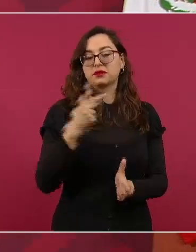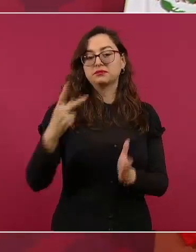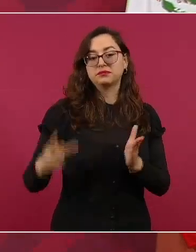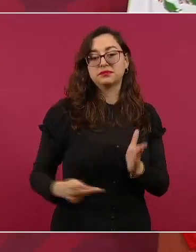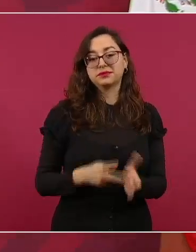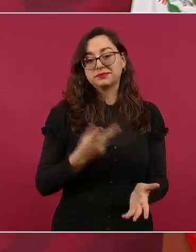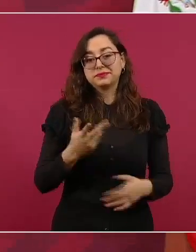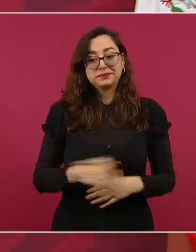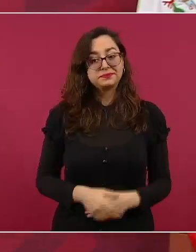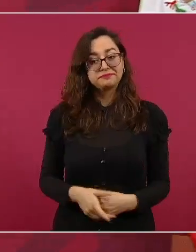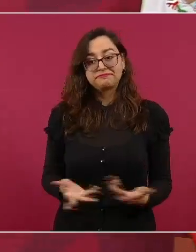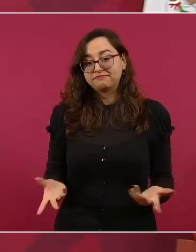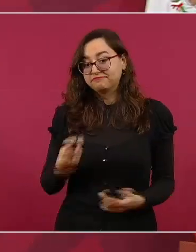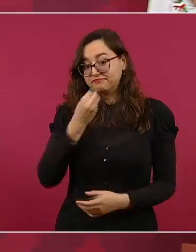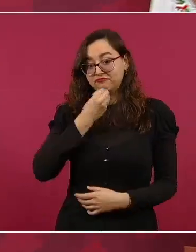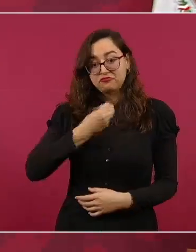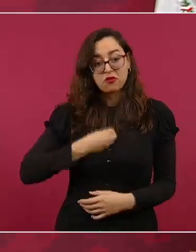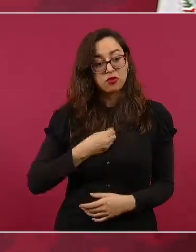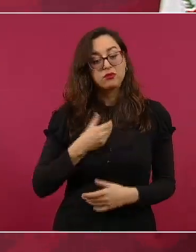pero pues ahí vamos,